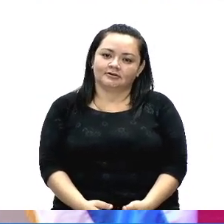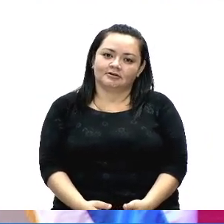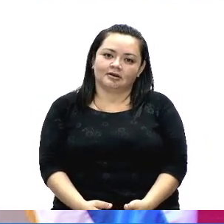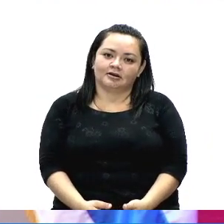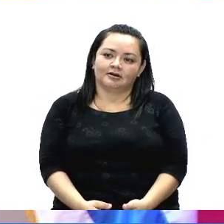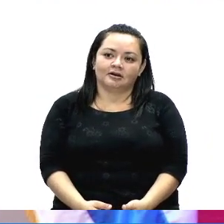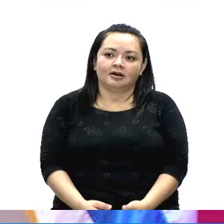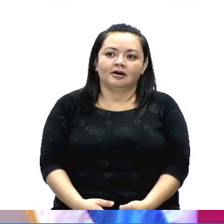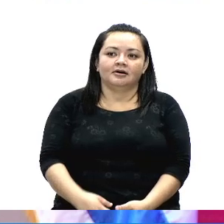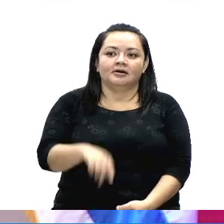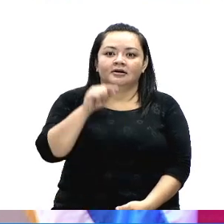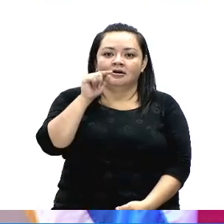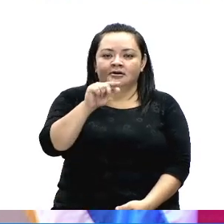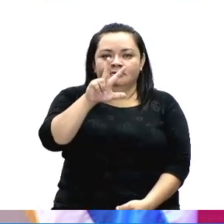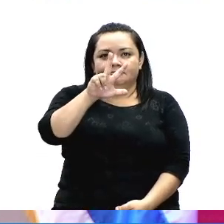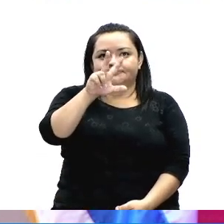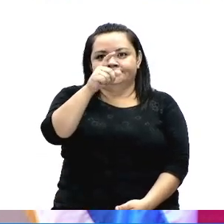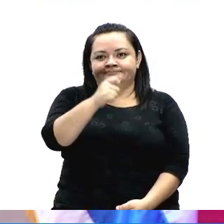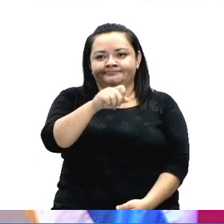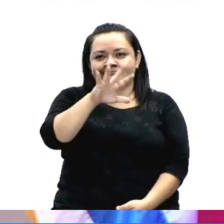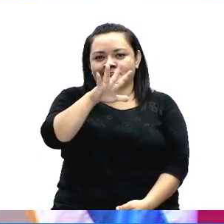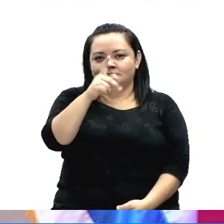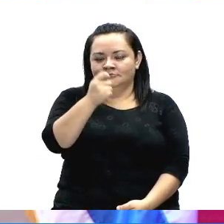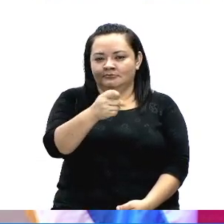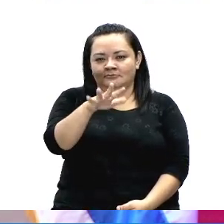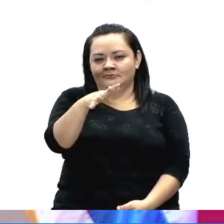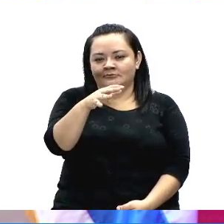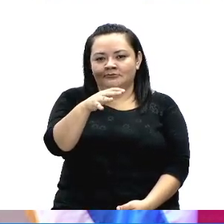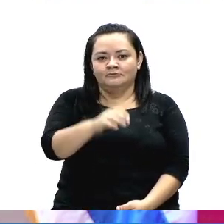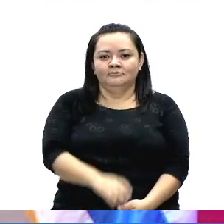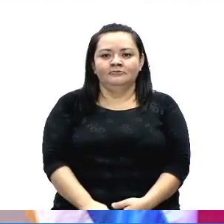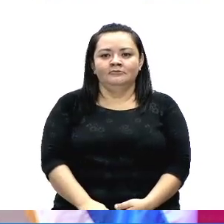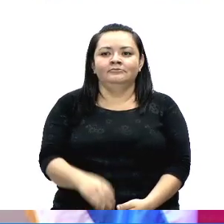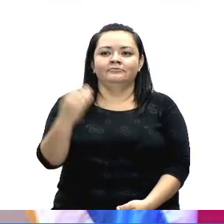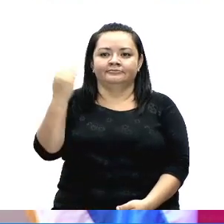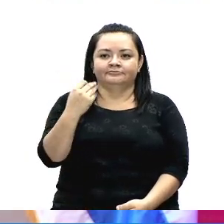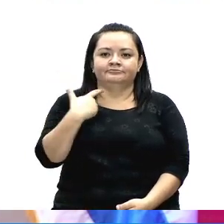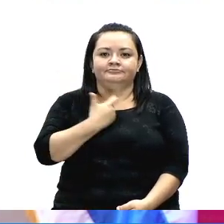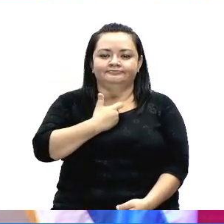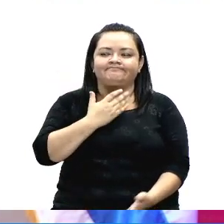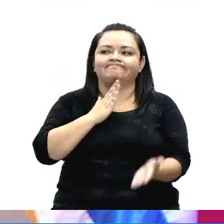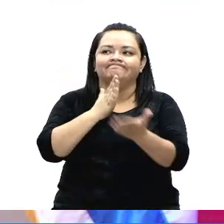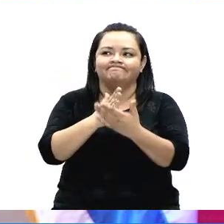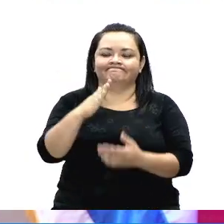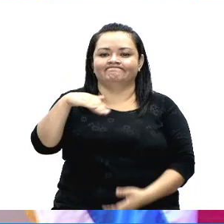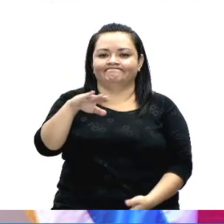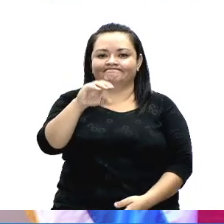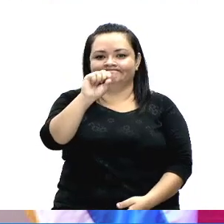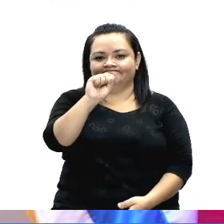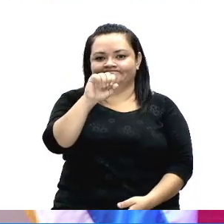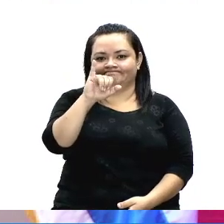en esos tres meses cuatro o cinco que hemos están cerrados debimos de haber llegado al sinaí